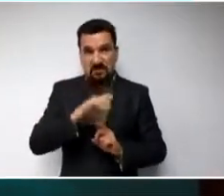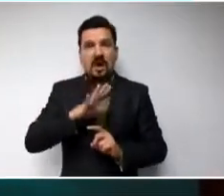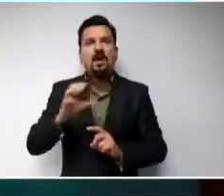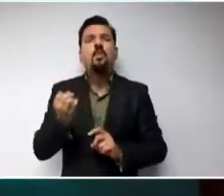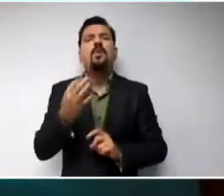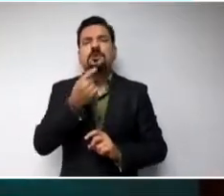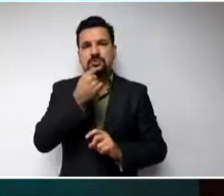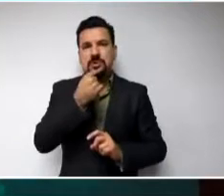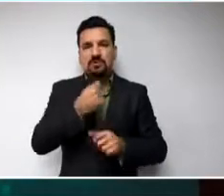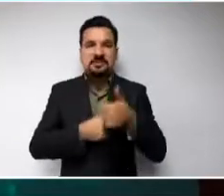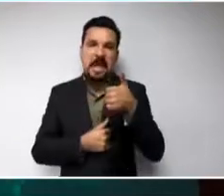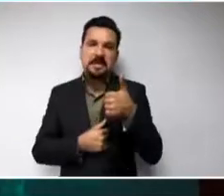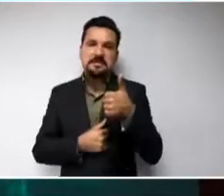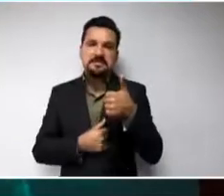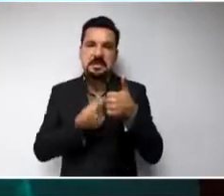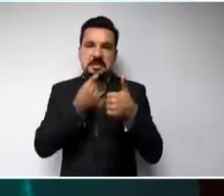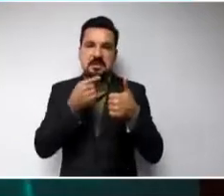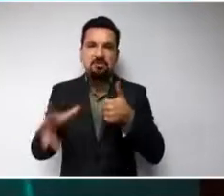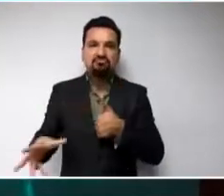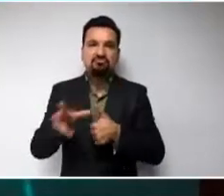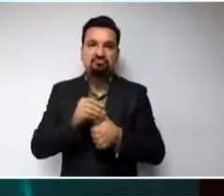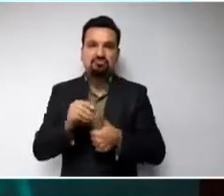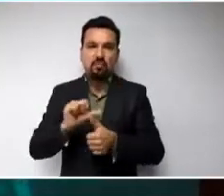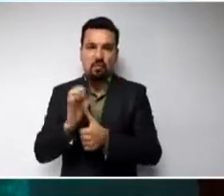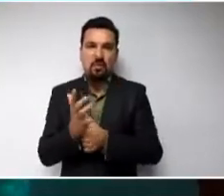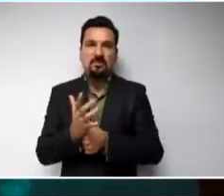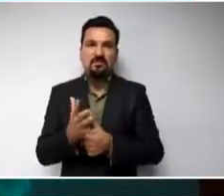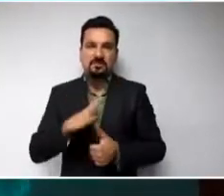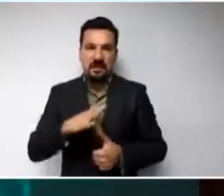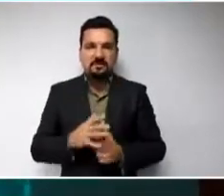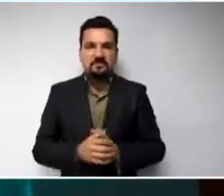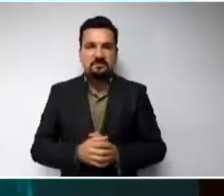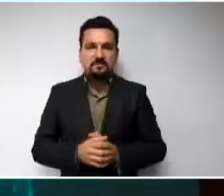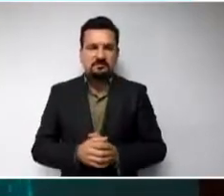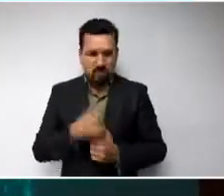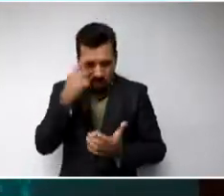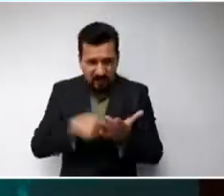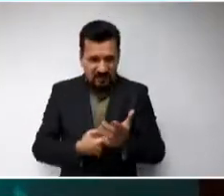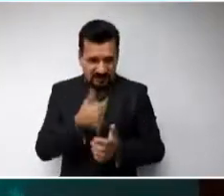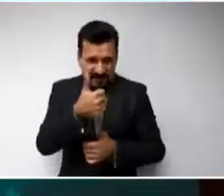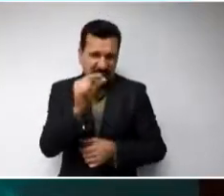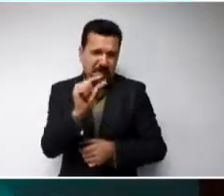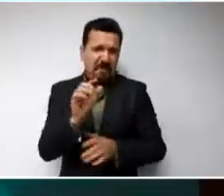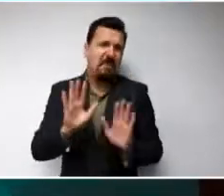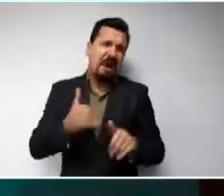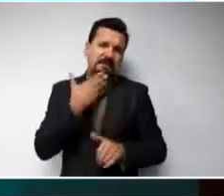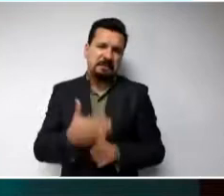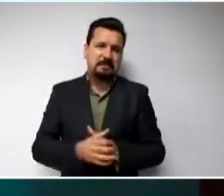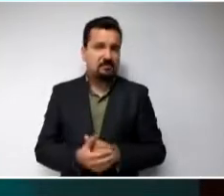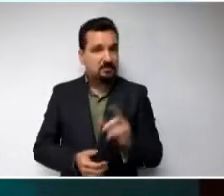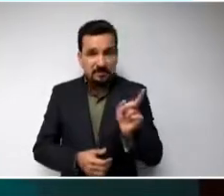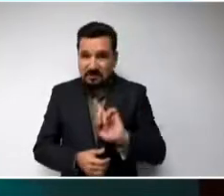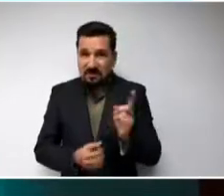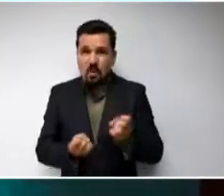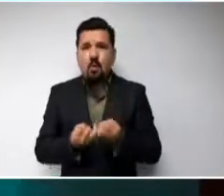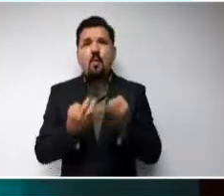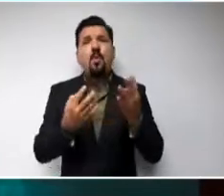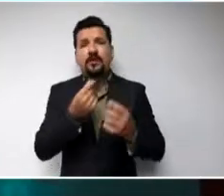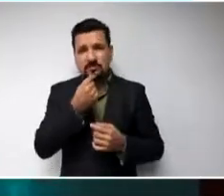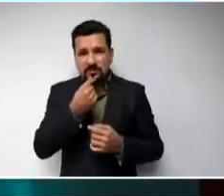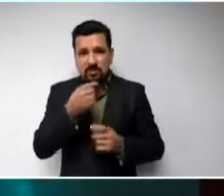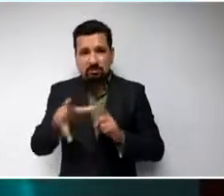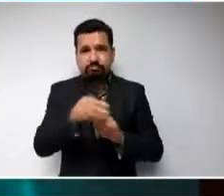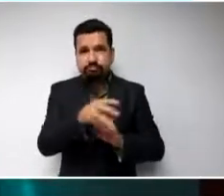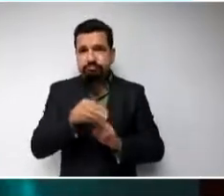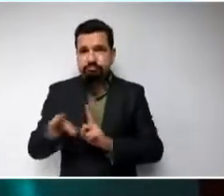los niños contagiados por coronavirus te parecen pocos cuantos niños infectados